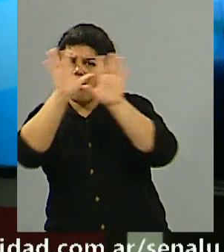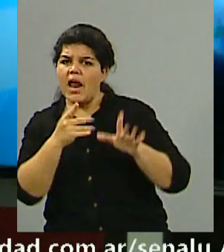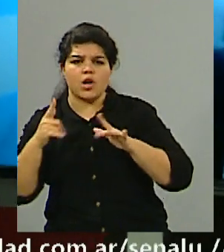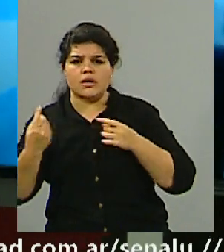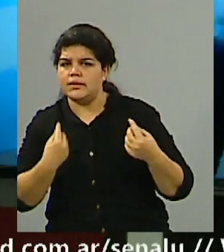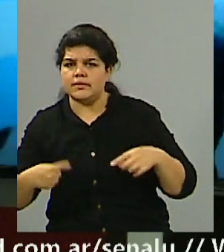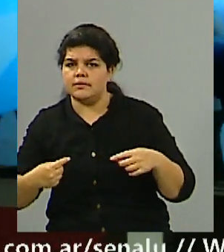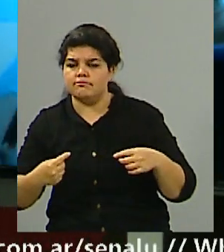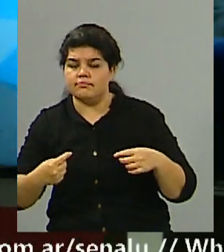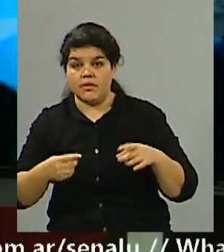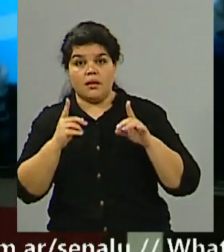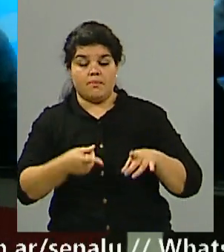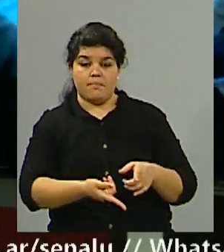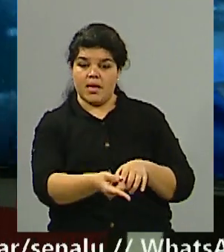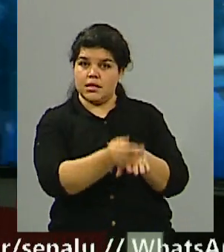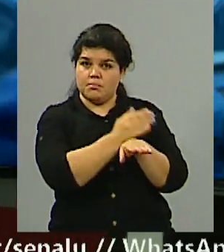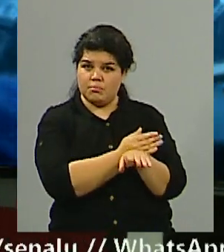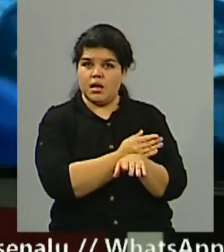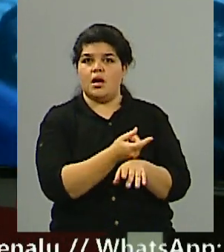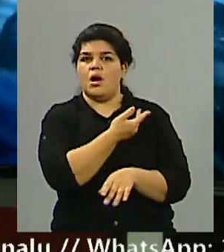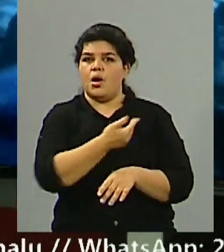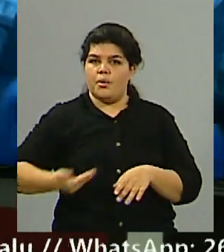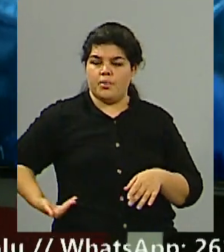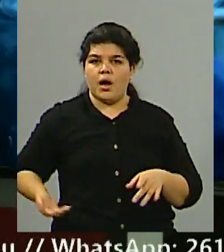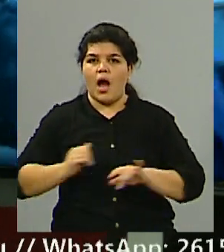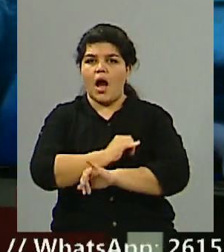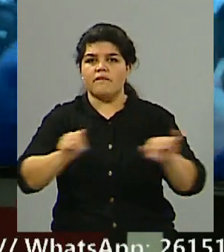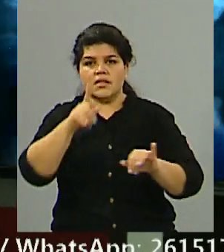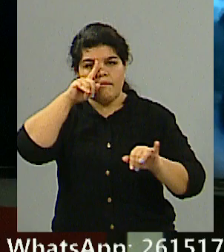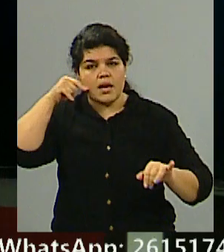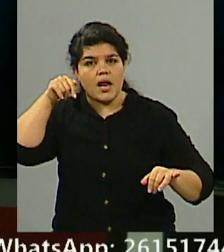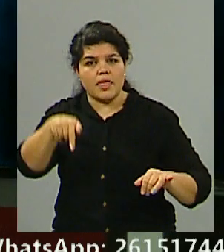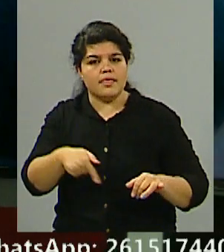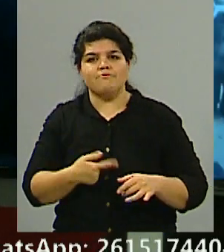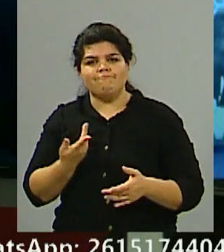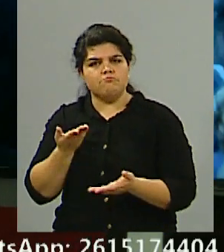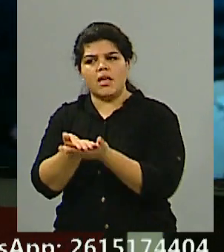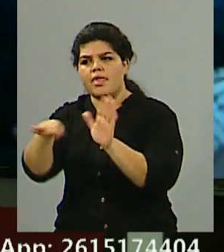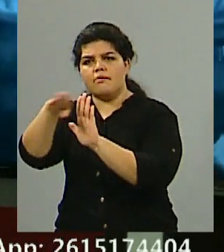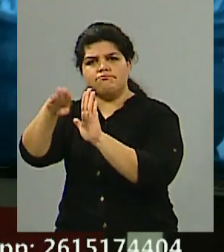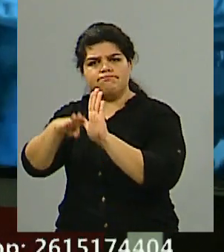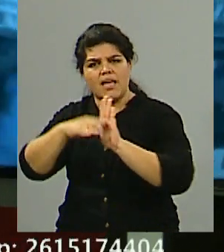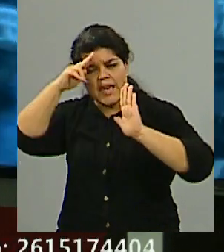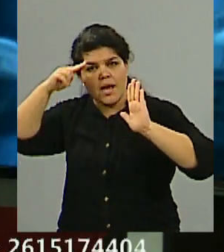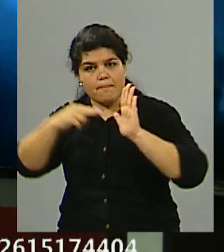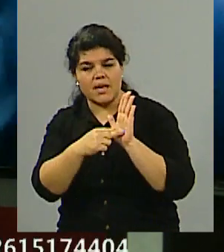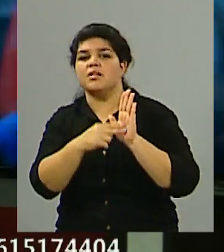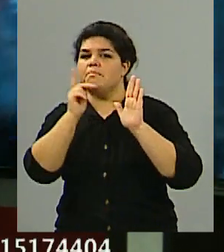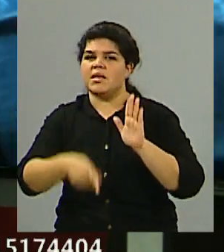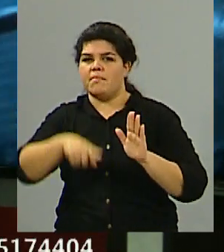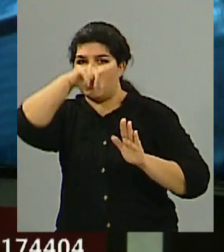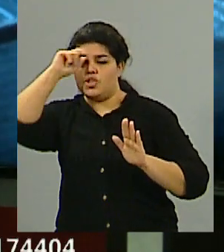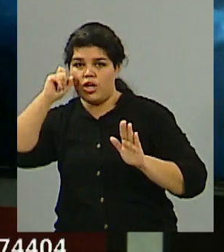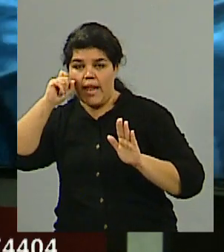un rato nada más emitió un mensaje e instaba de forma definitiva a cumplir con estos estándares que vos mencionabas, que son nacionales en materia de